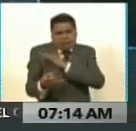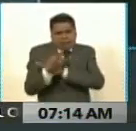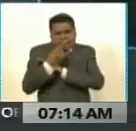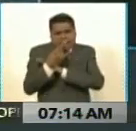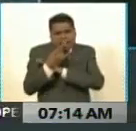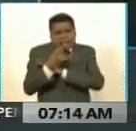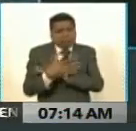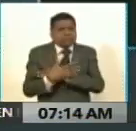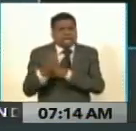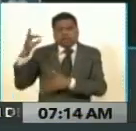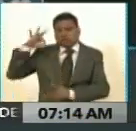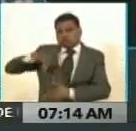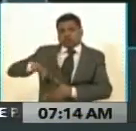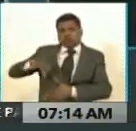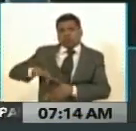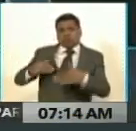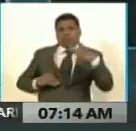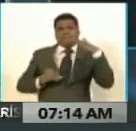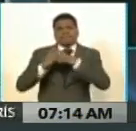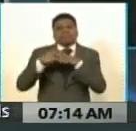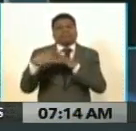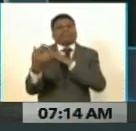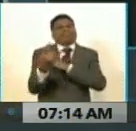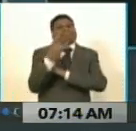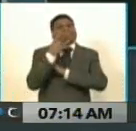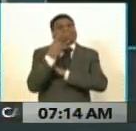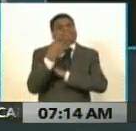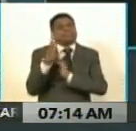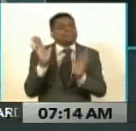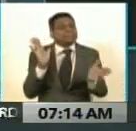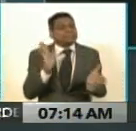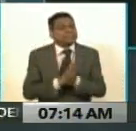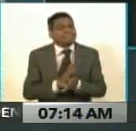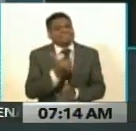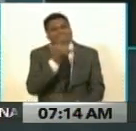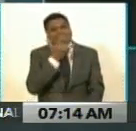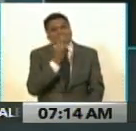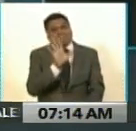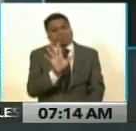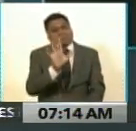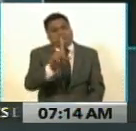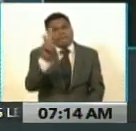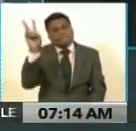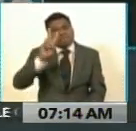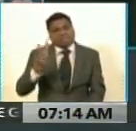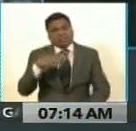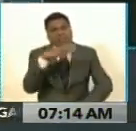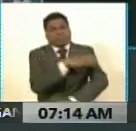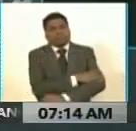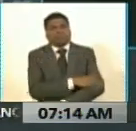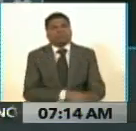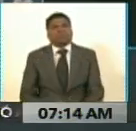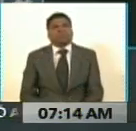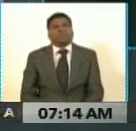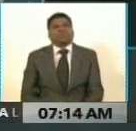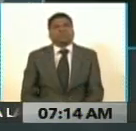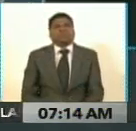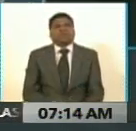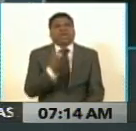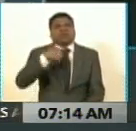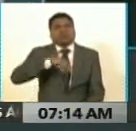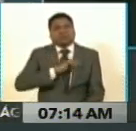mínimo otra equivocación de la derecha opositora en Venezuela es que vamos es